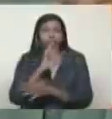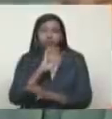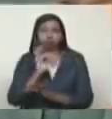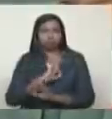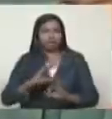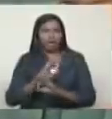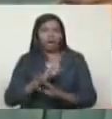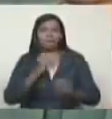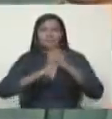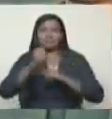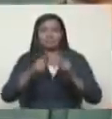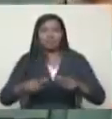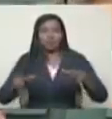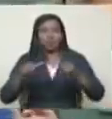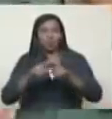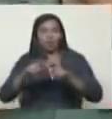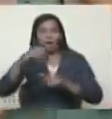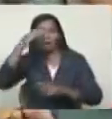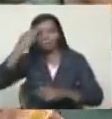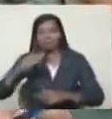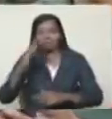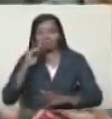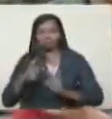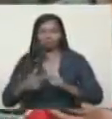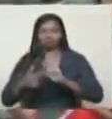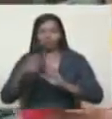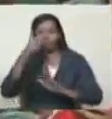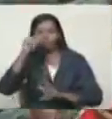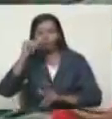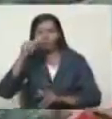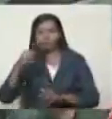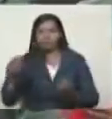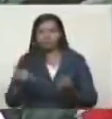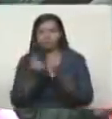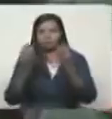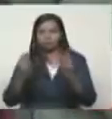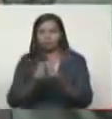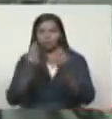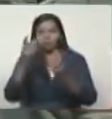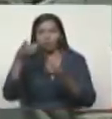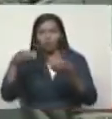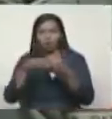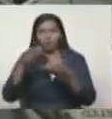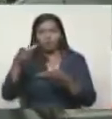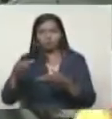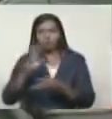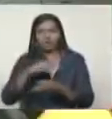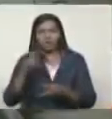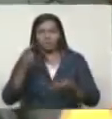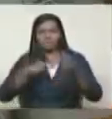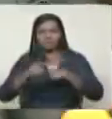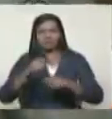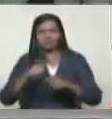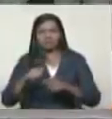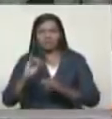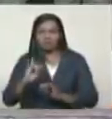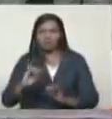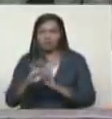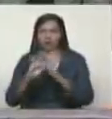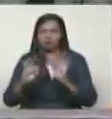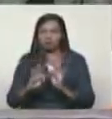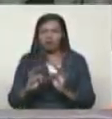defender su unidad militar frente a un traidor, frente a un puñado de traidores que pretendieron venderse como Judas